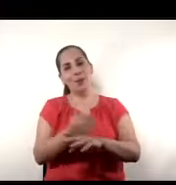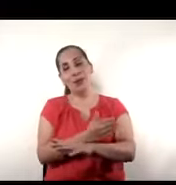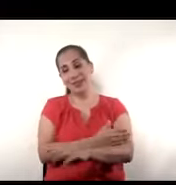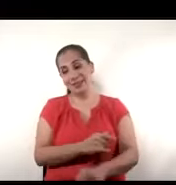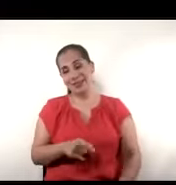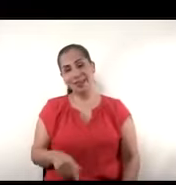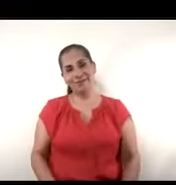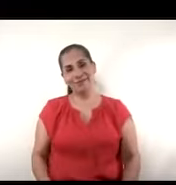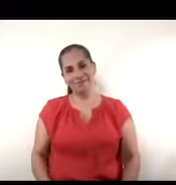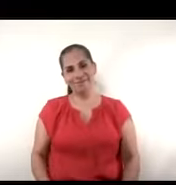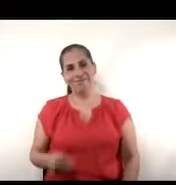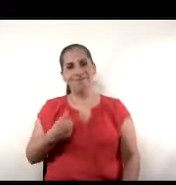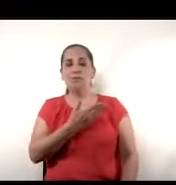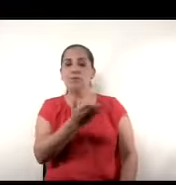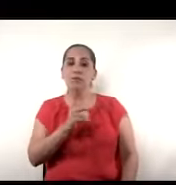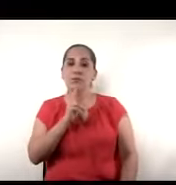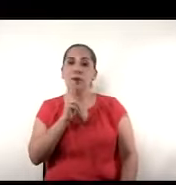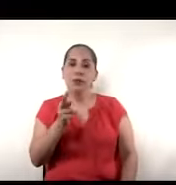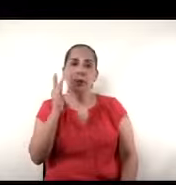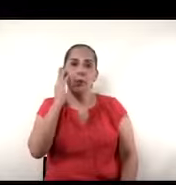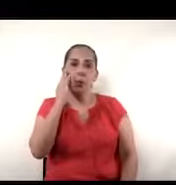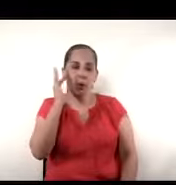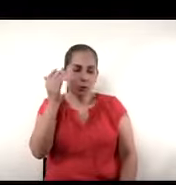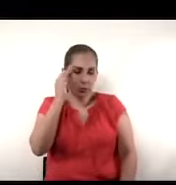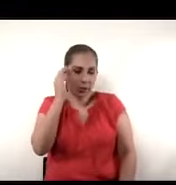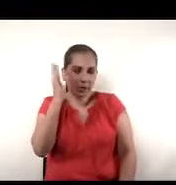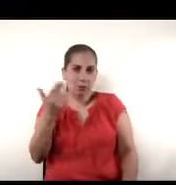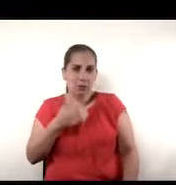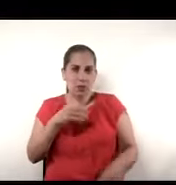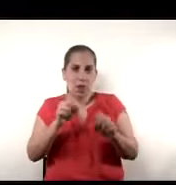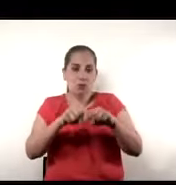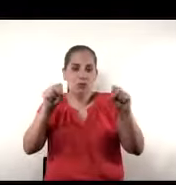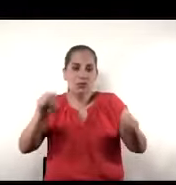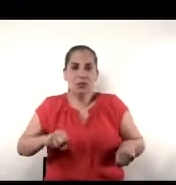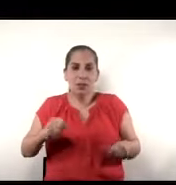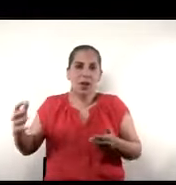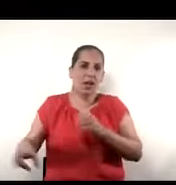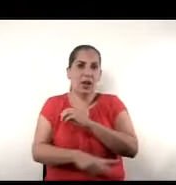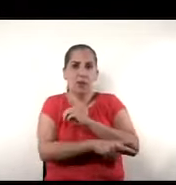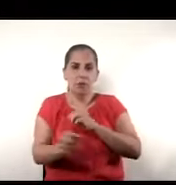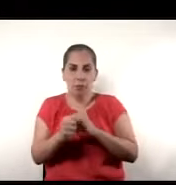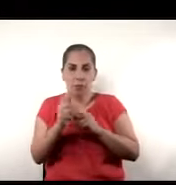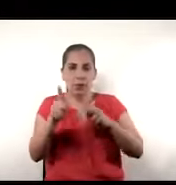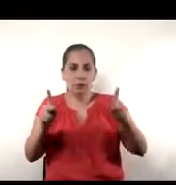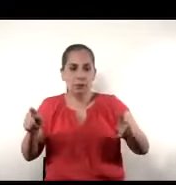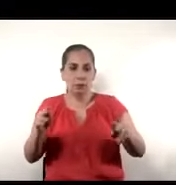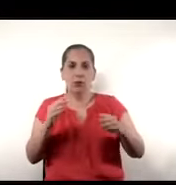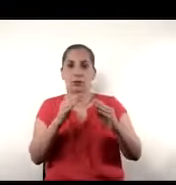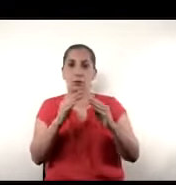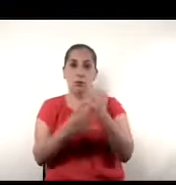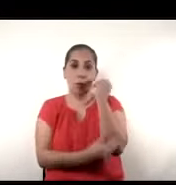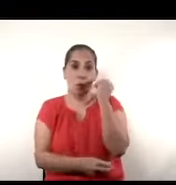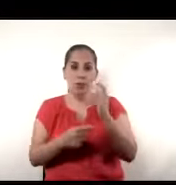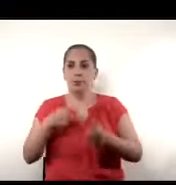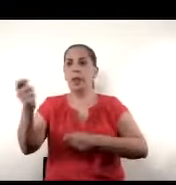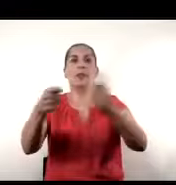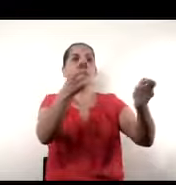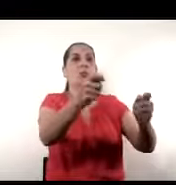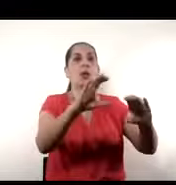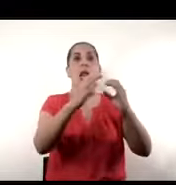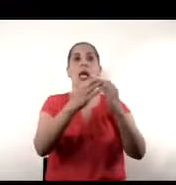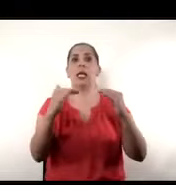estamos verdaderamente preocupados porque vemos que tenemos un sistema que le roba a la gente pobre para redistribuirla a la gente de clase